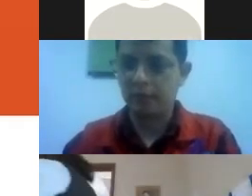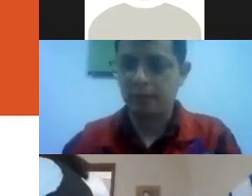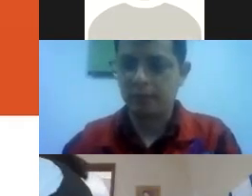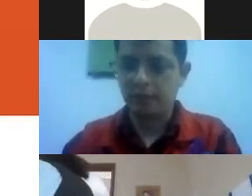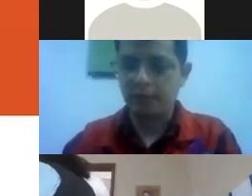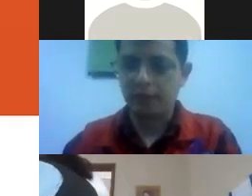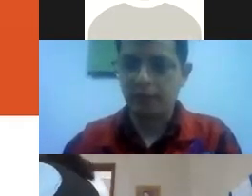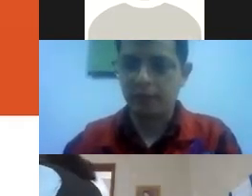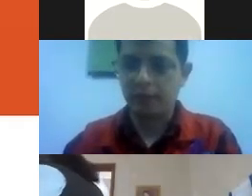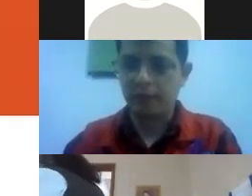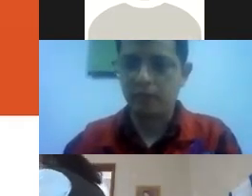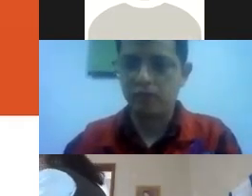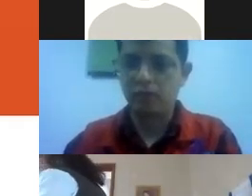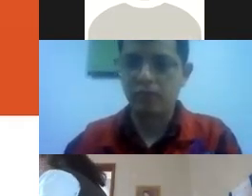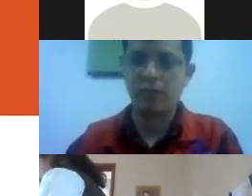Ante una...